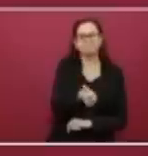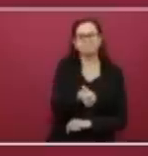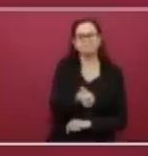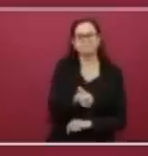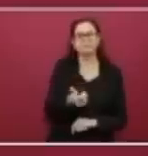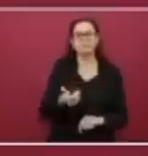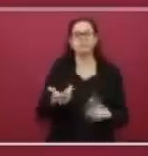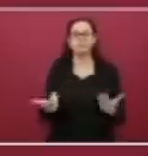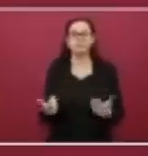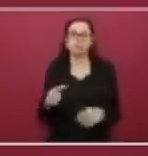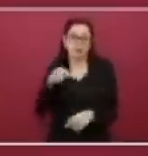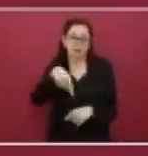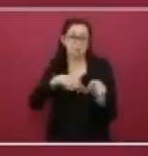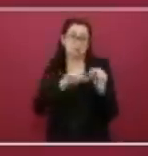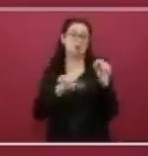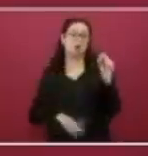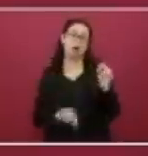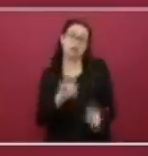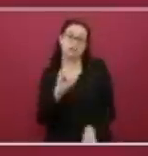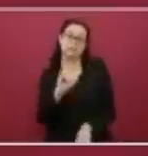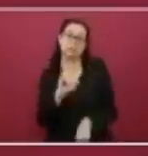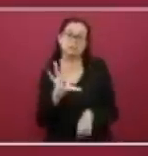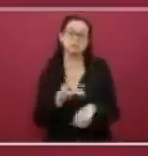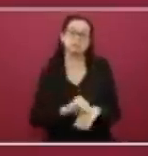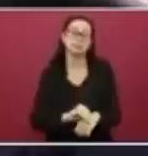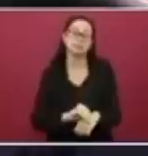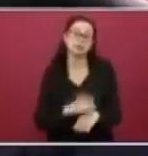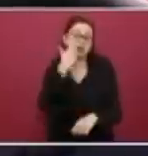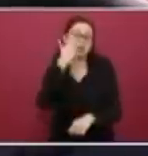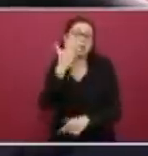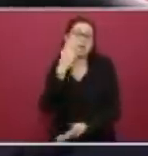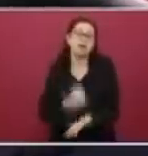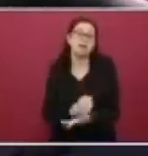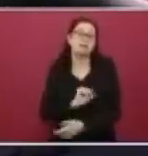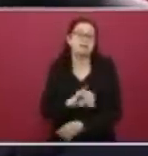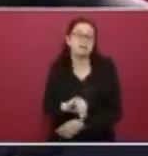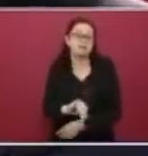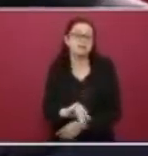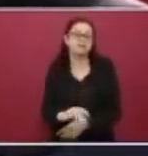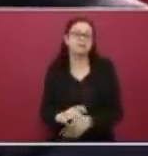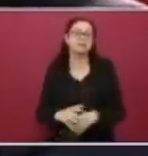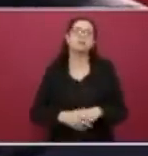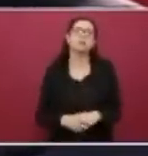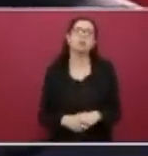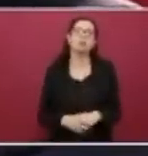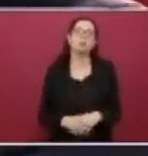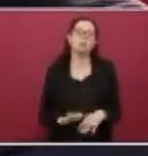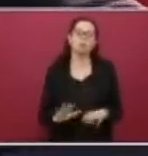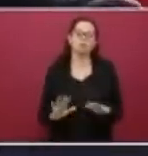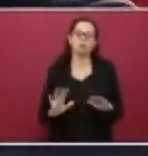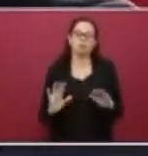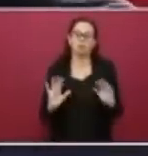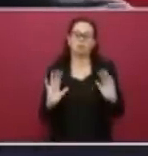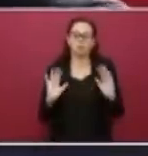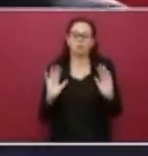y que aquí se quiere esté autorizado yo soy respetuoso de